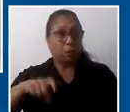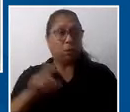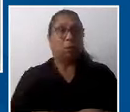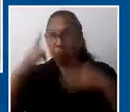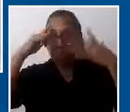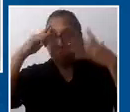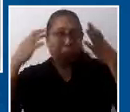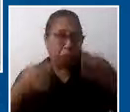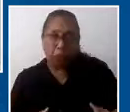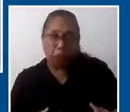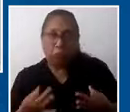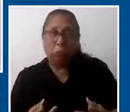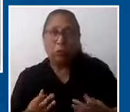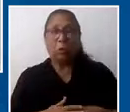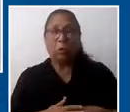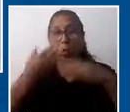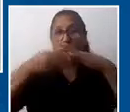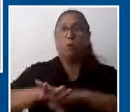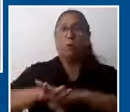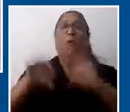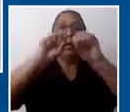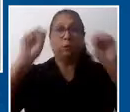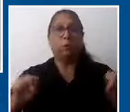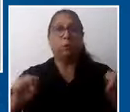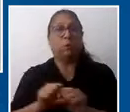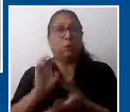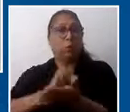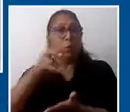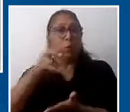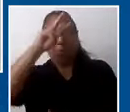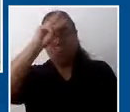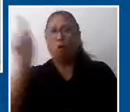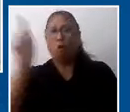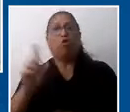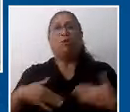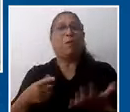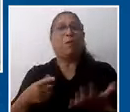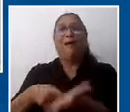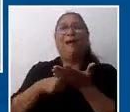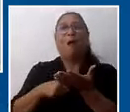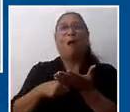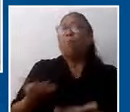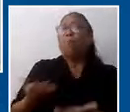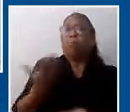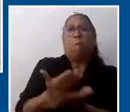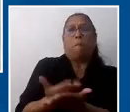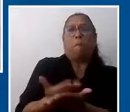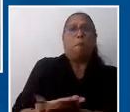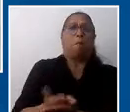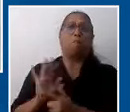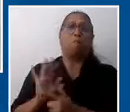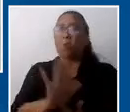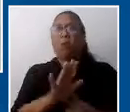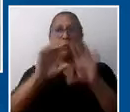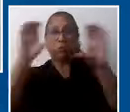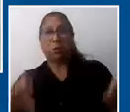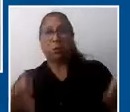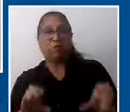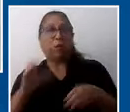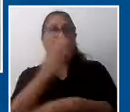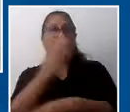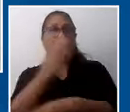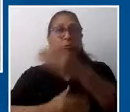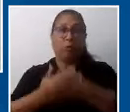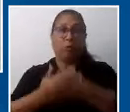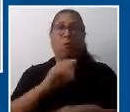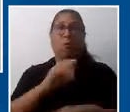por ingresar al sistema educativo peruano, no se les puede condicionar a que presenten el certificado de discapacidad,